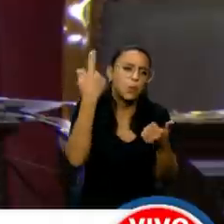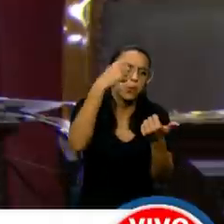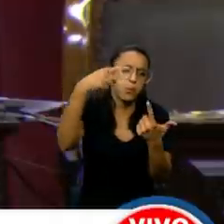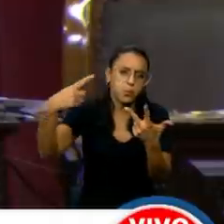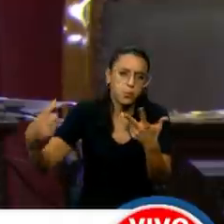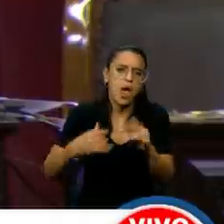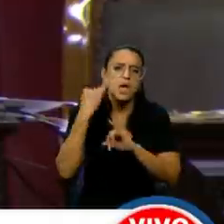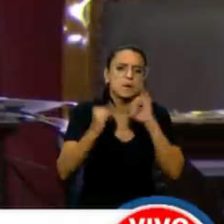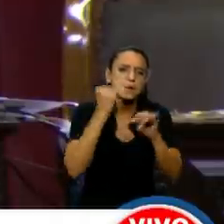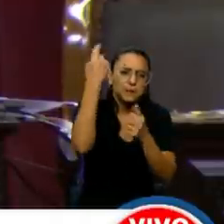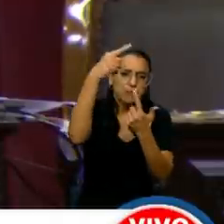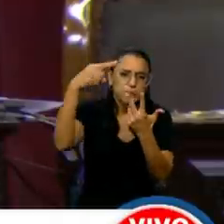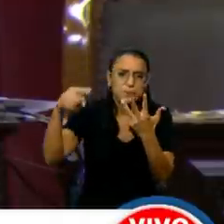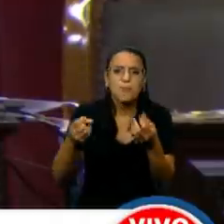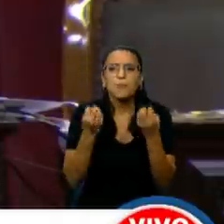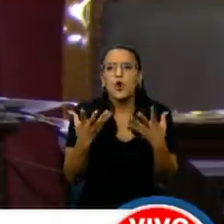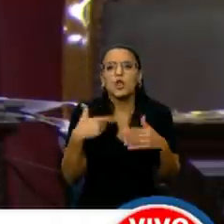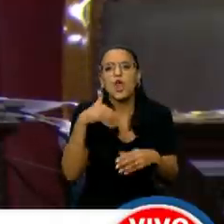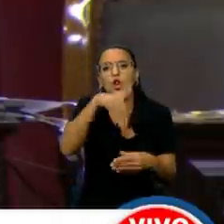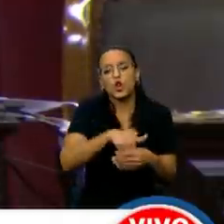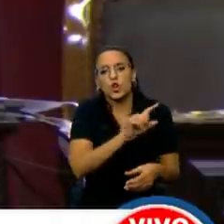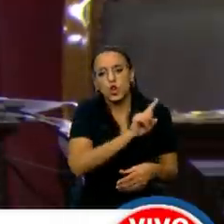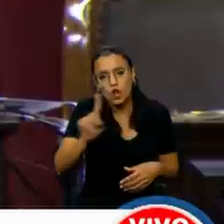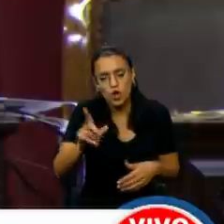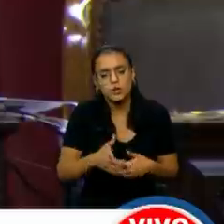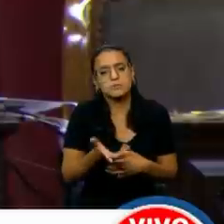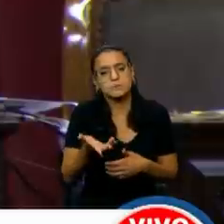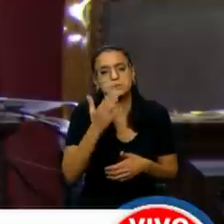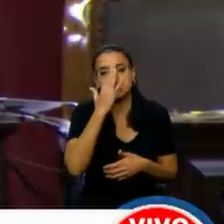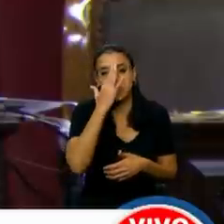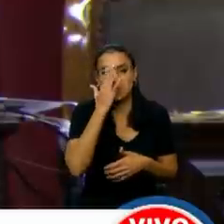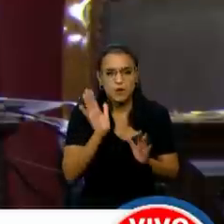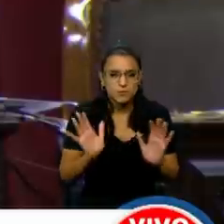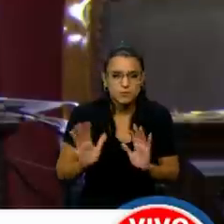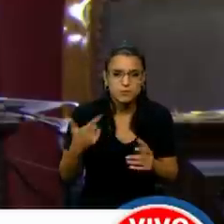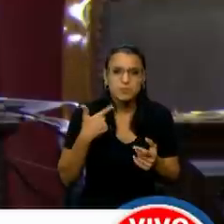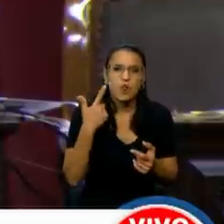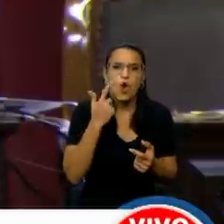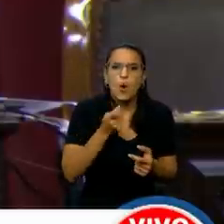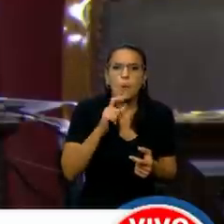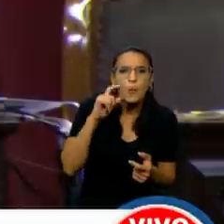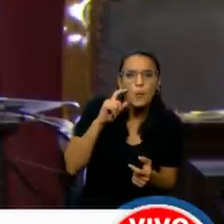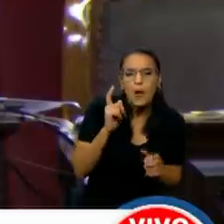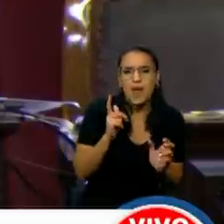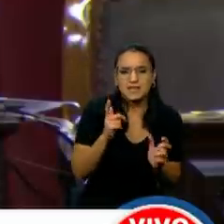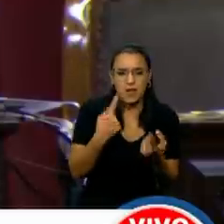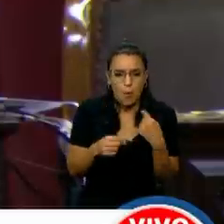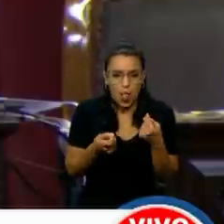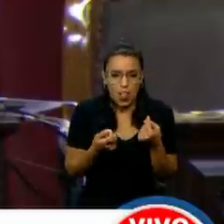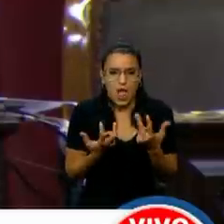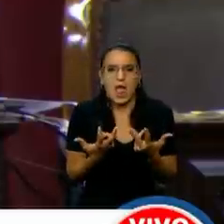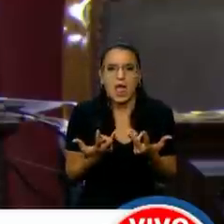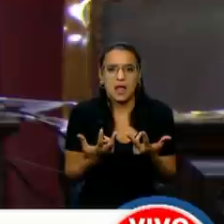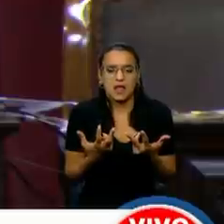y tantas explicaciones a por qué no vamos a votar el presupuesto sin siquiera sonrojarse cuando se habla